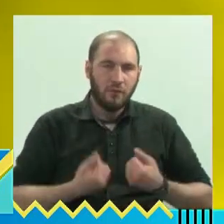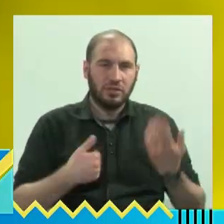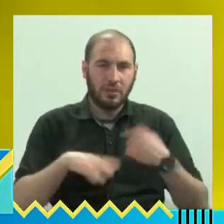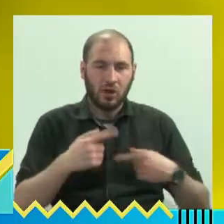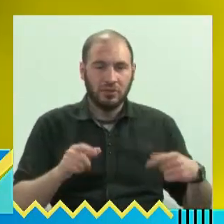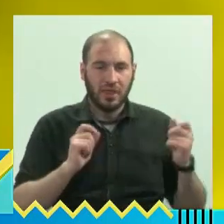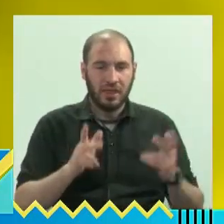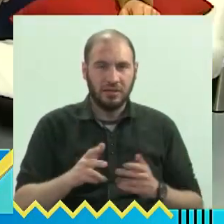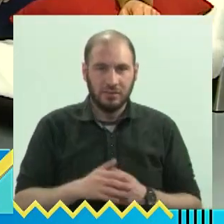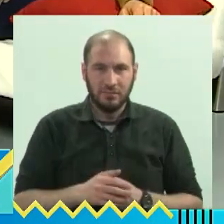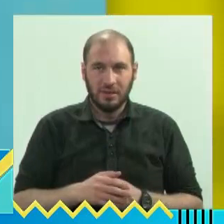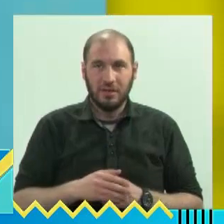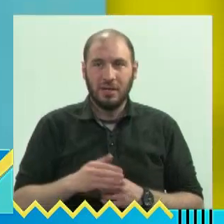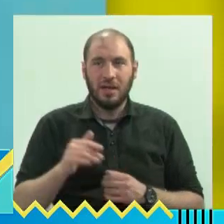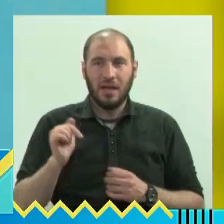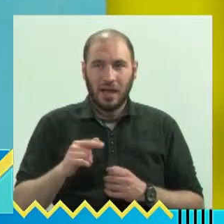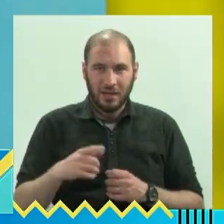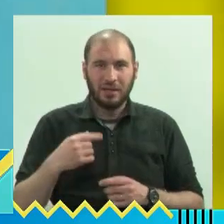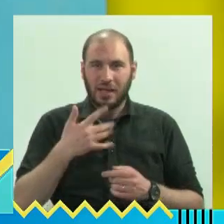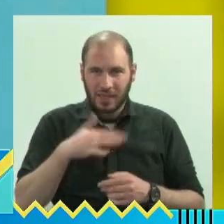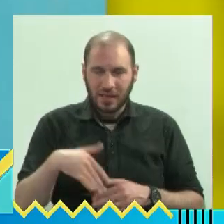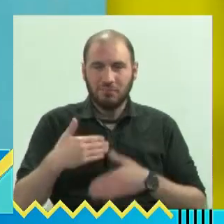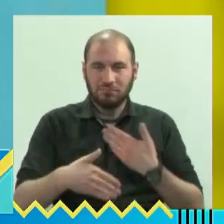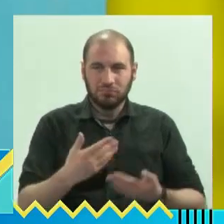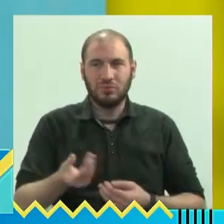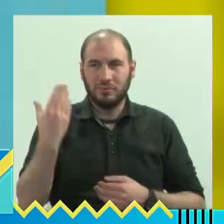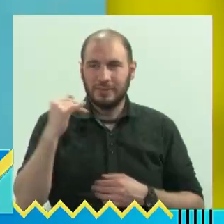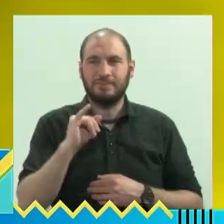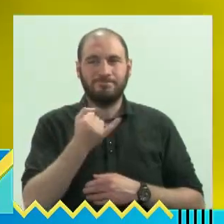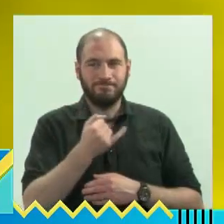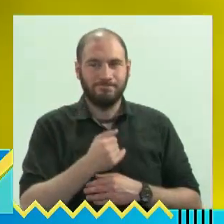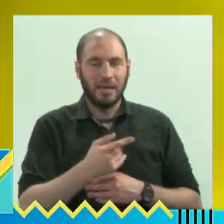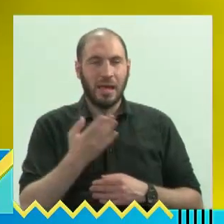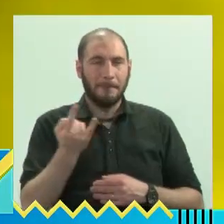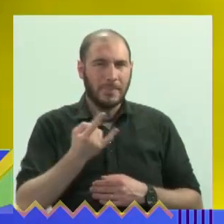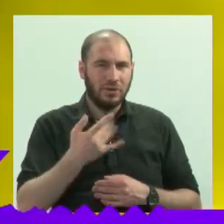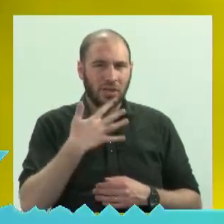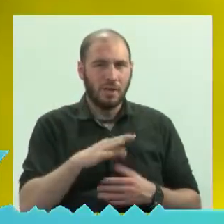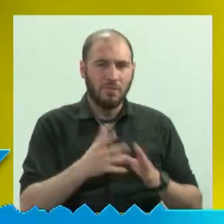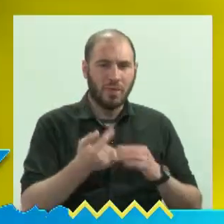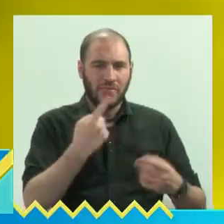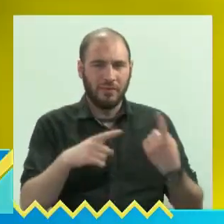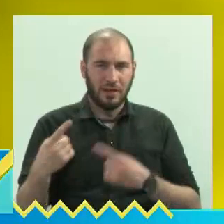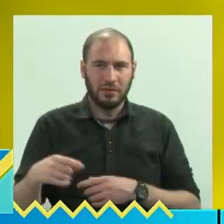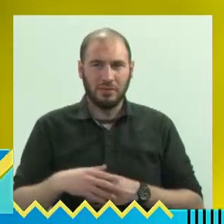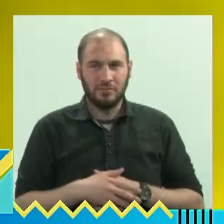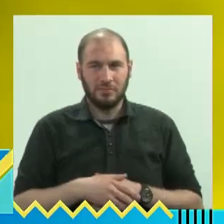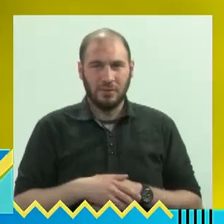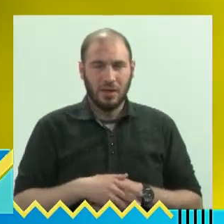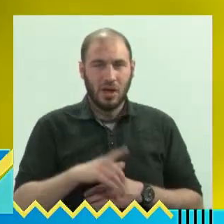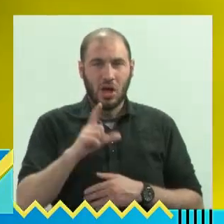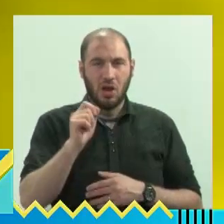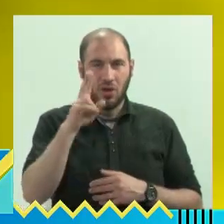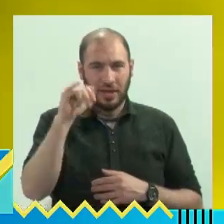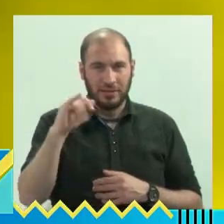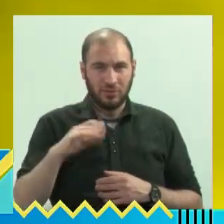dicho, digamos. Y deja abierto, ¿no?, a la reinterpretación muchas veces. Sí, de hecho un mito puede ser interpretado de formas diferentes, digamos. Lorenzo Barcala,